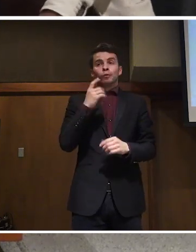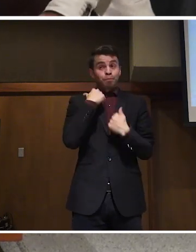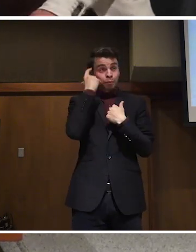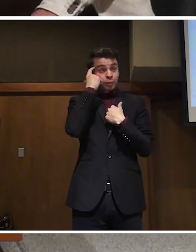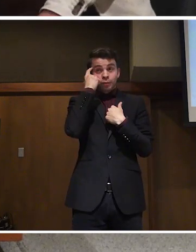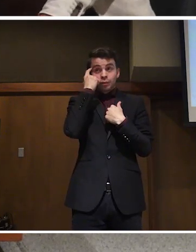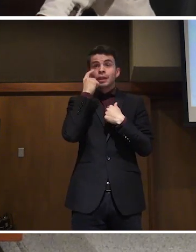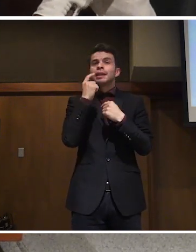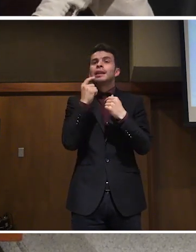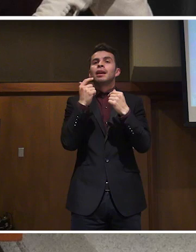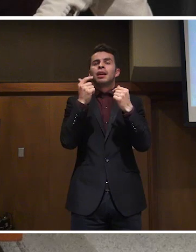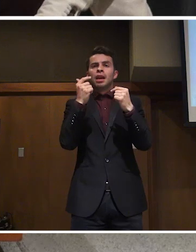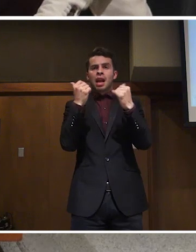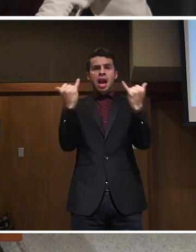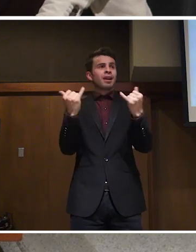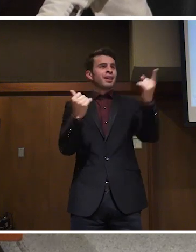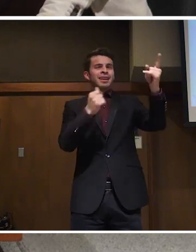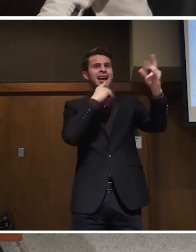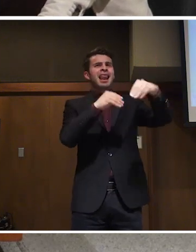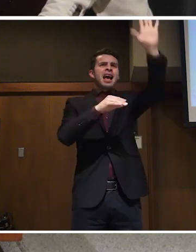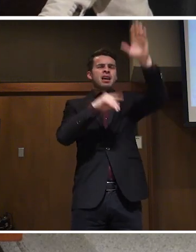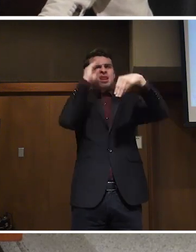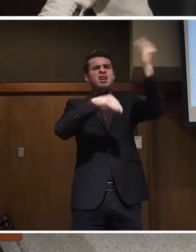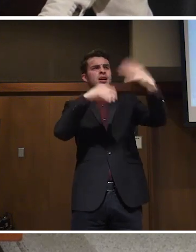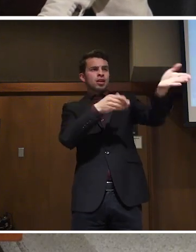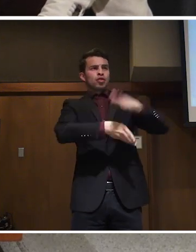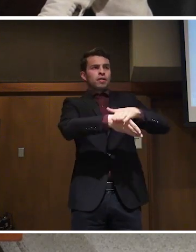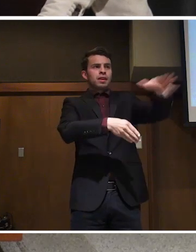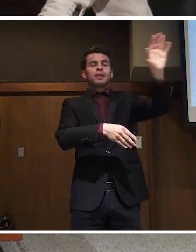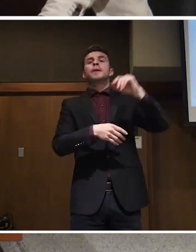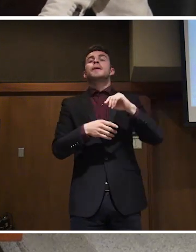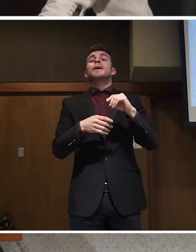yo espero que eso se mantenga la combinación de todas las cosas. Pero